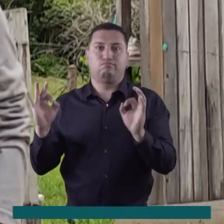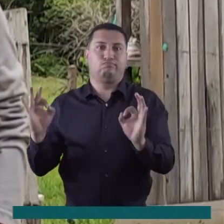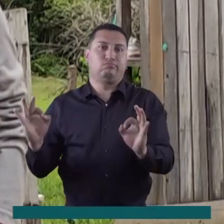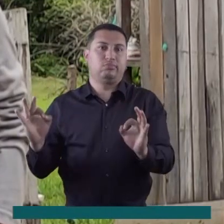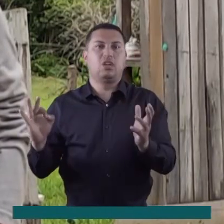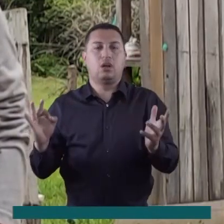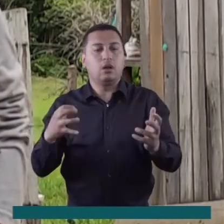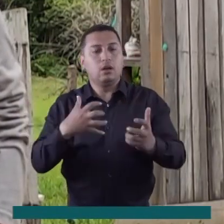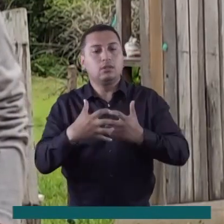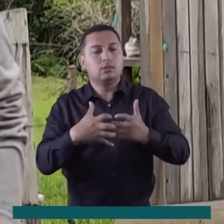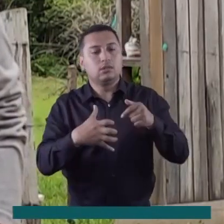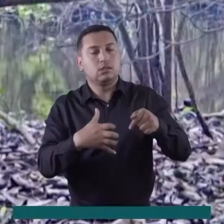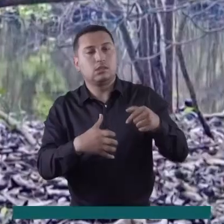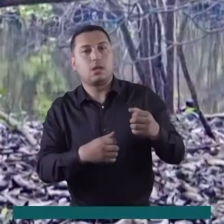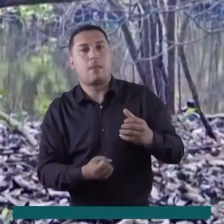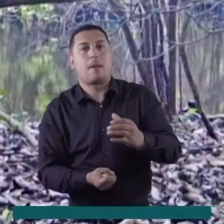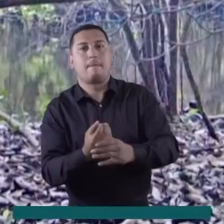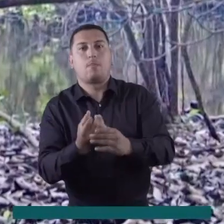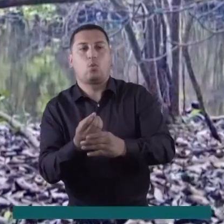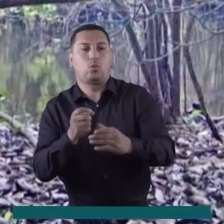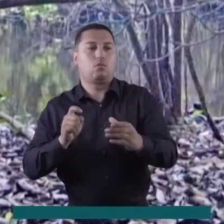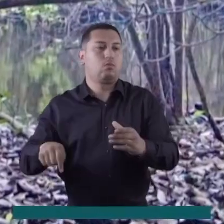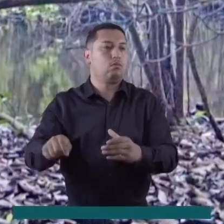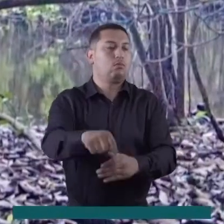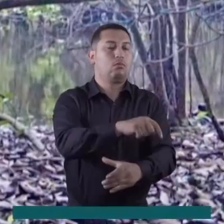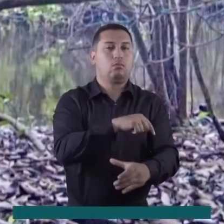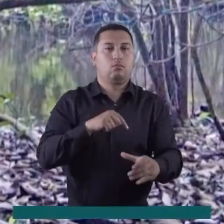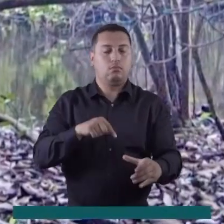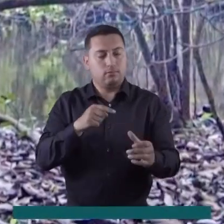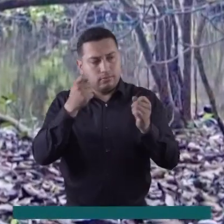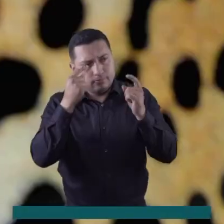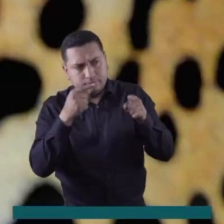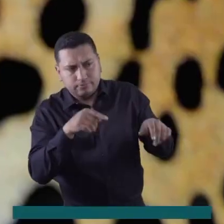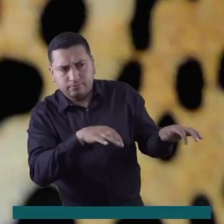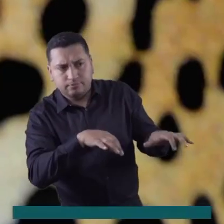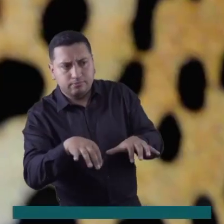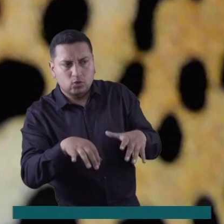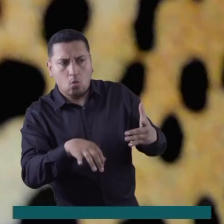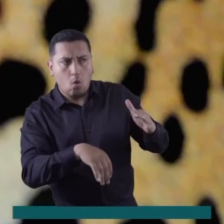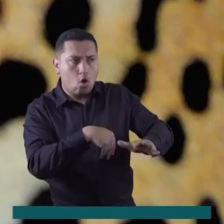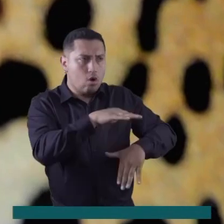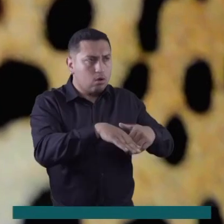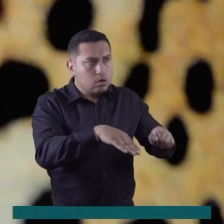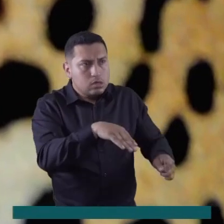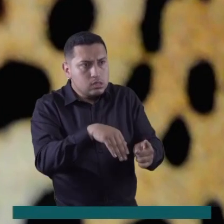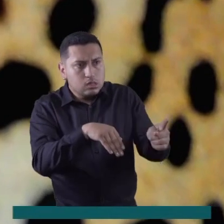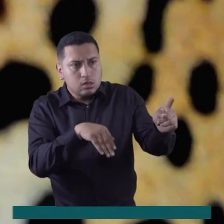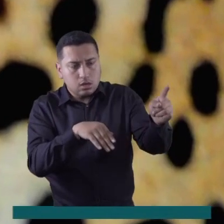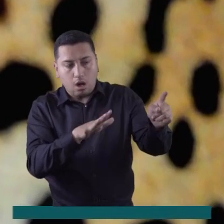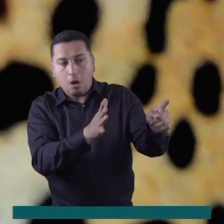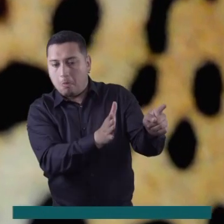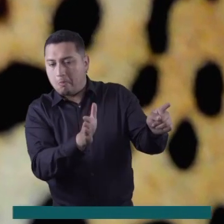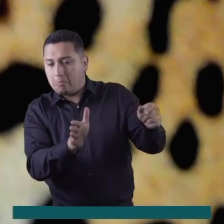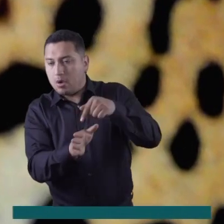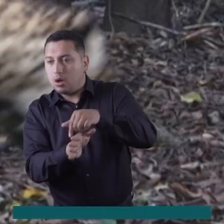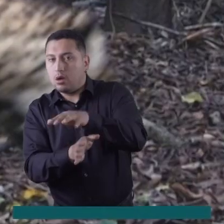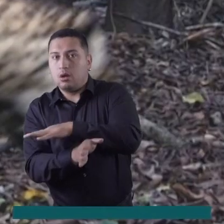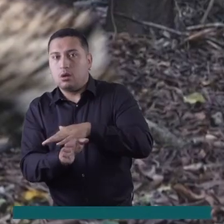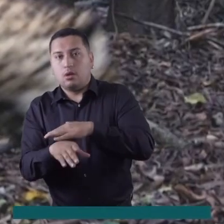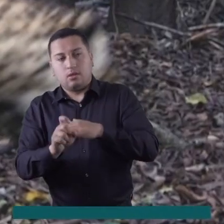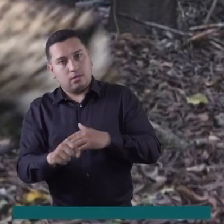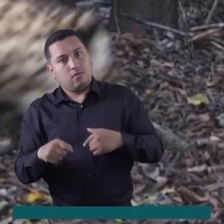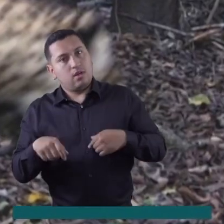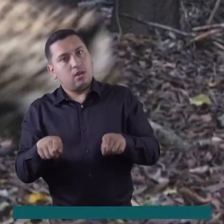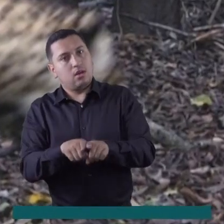reconversión de sistemas productivos conocer estas especies estudiar su comportamiento y entender sus desplazamientos por el territorio tiene que ver con la